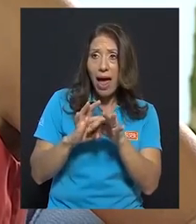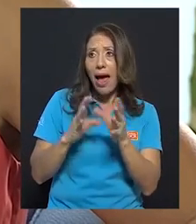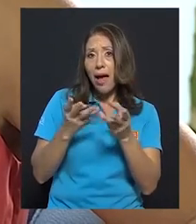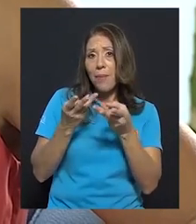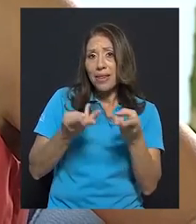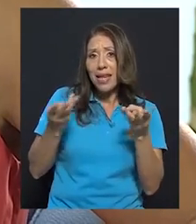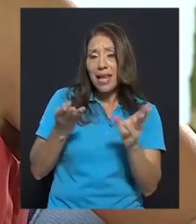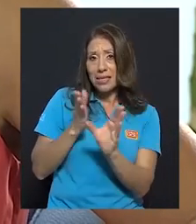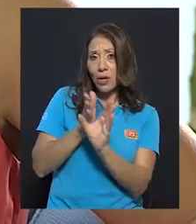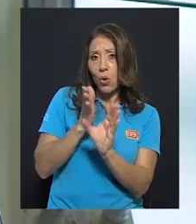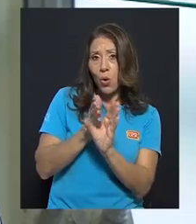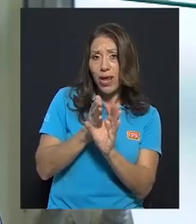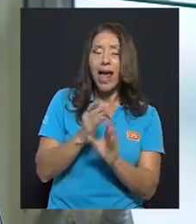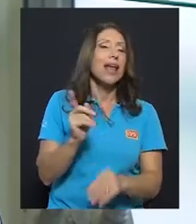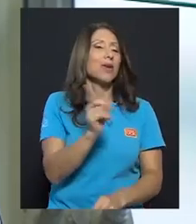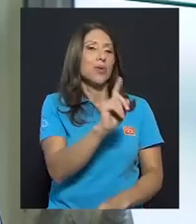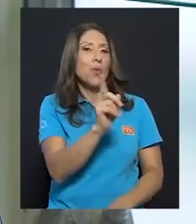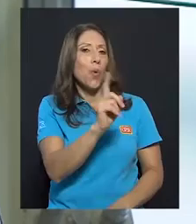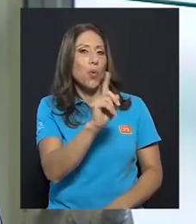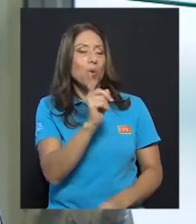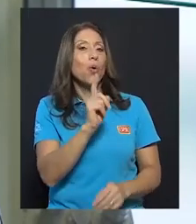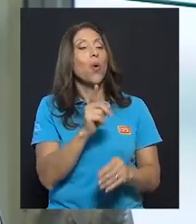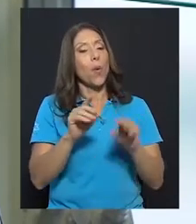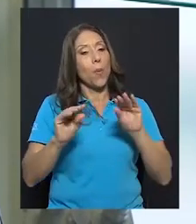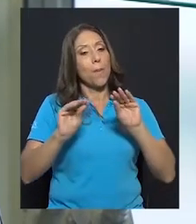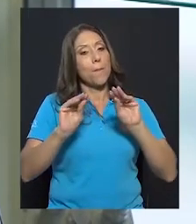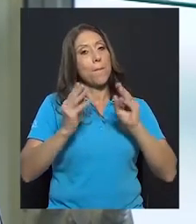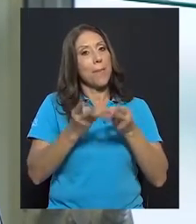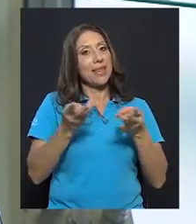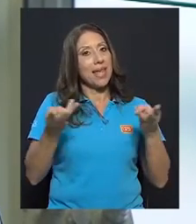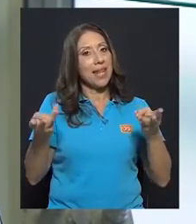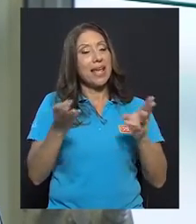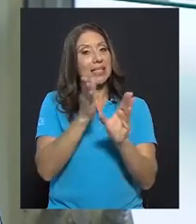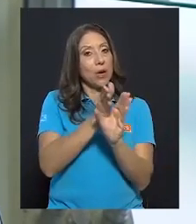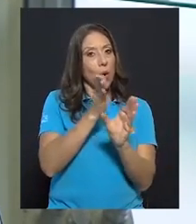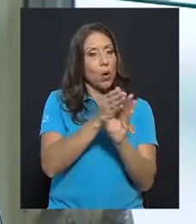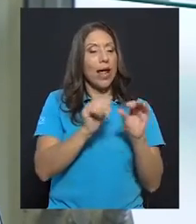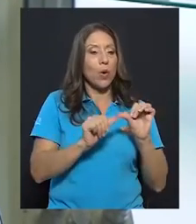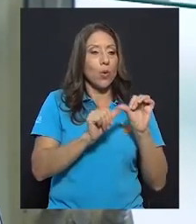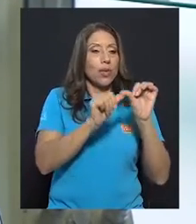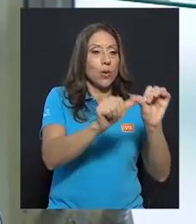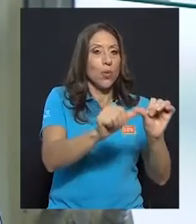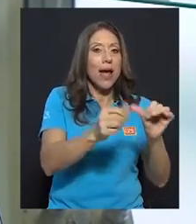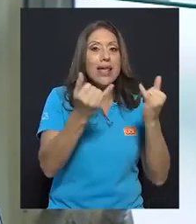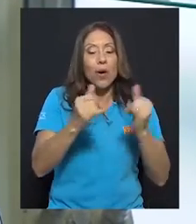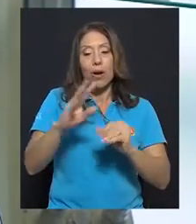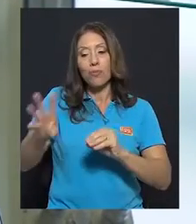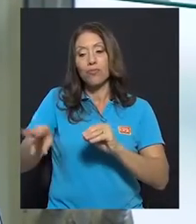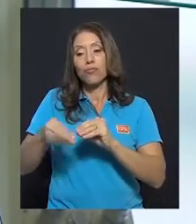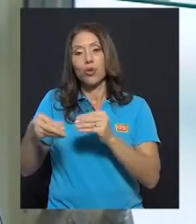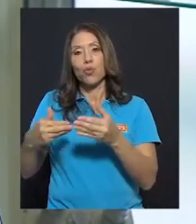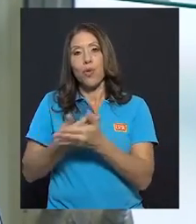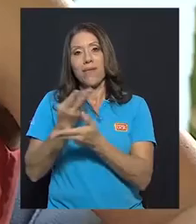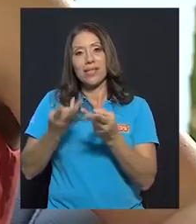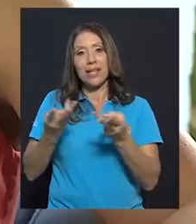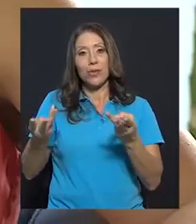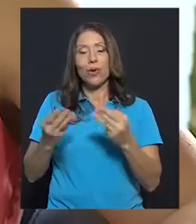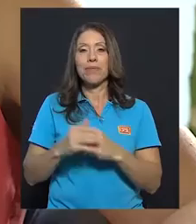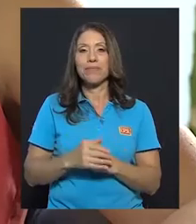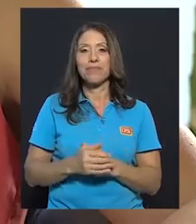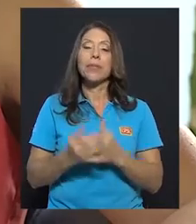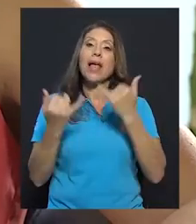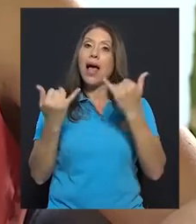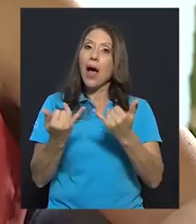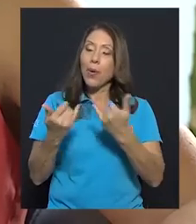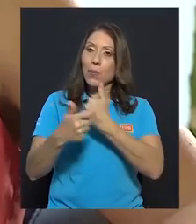como en diversificada. No, psicología se sigue dando y se incorpora esta nueva asignatura. Bueno, Adriana, es